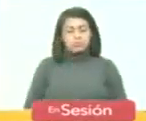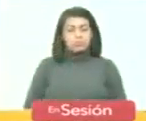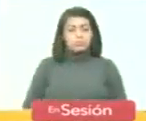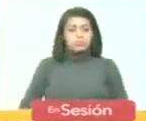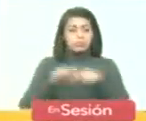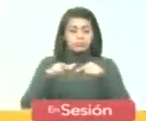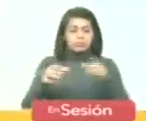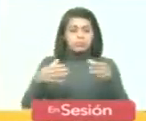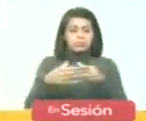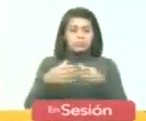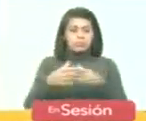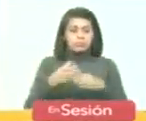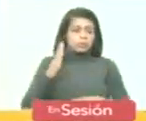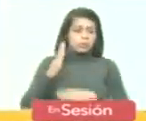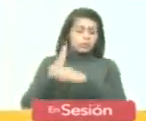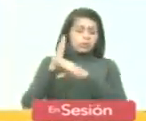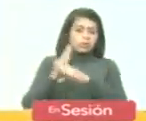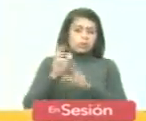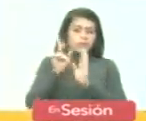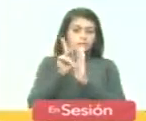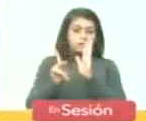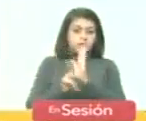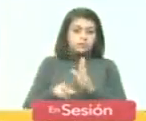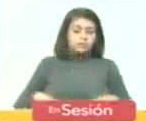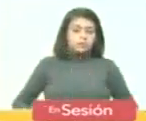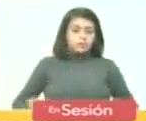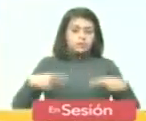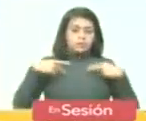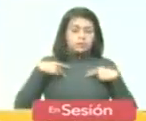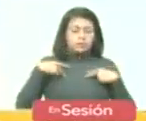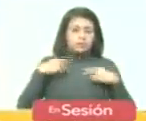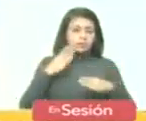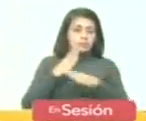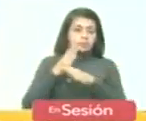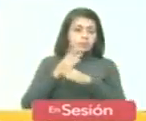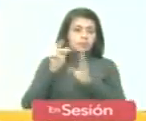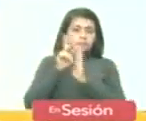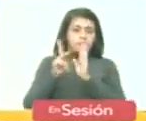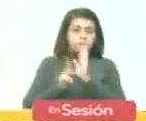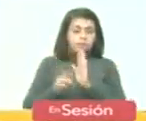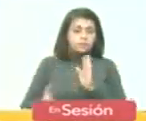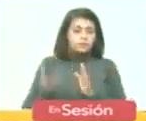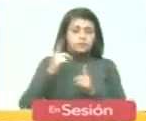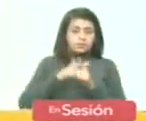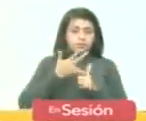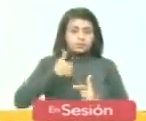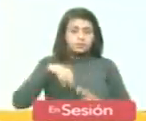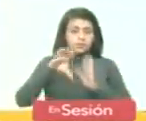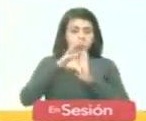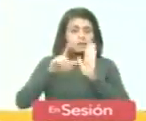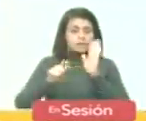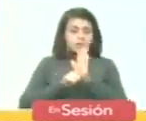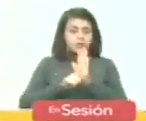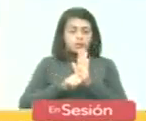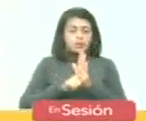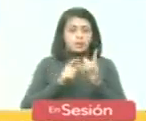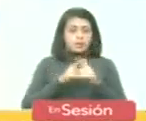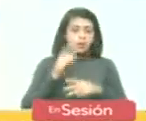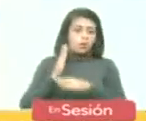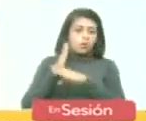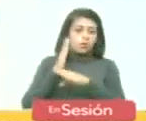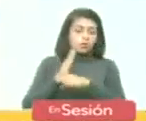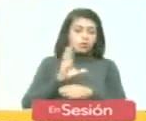estos sectores que van en contra de los principios de la vida, en contra de los principios fundamentales de nuestra Constitución, en